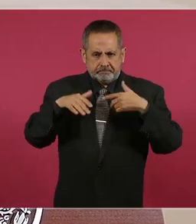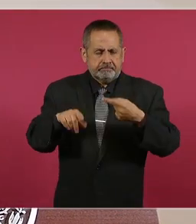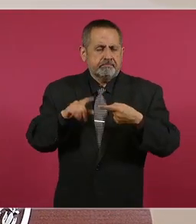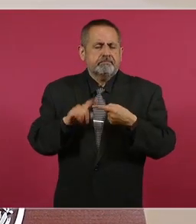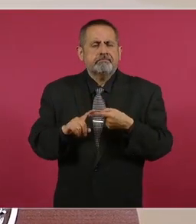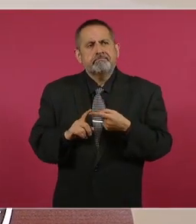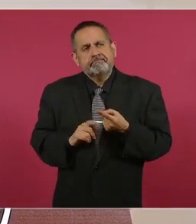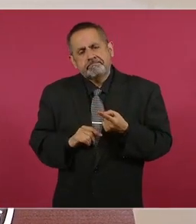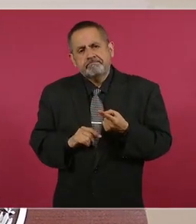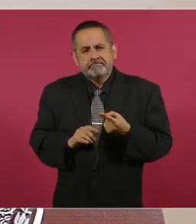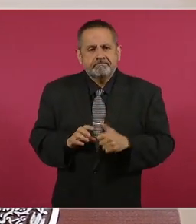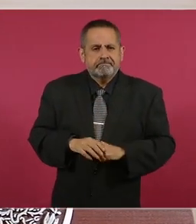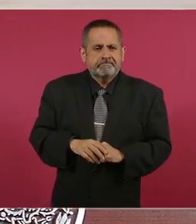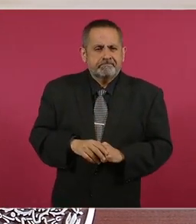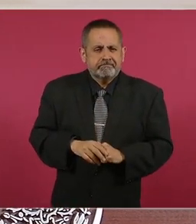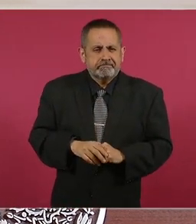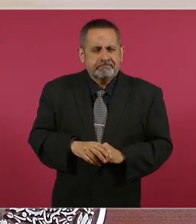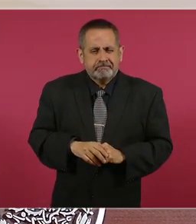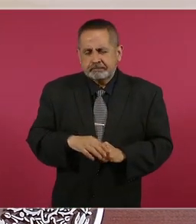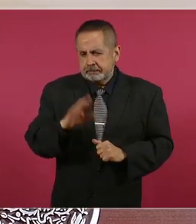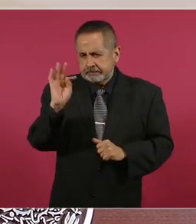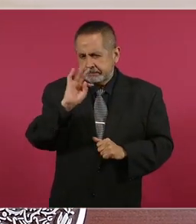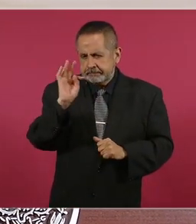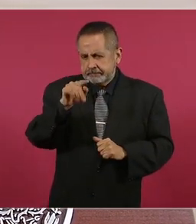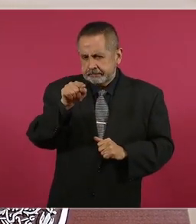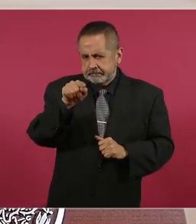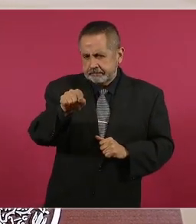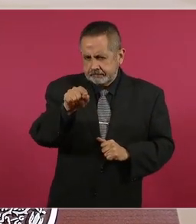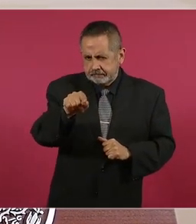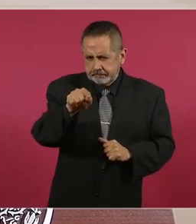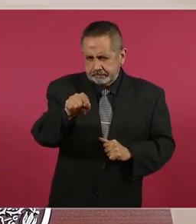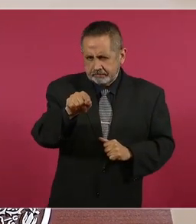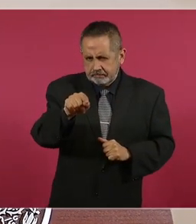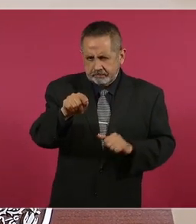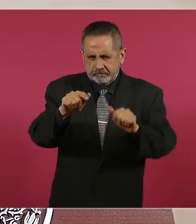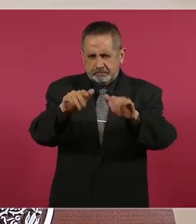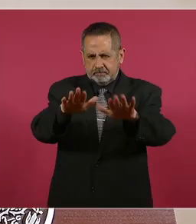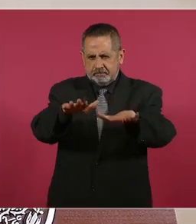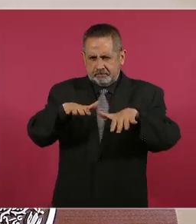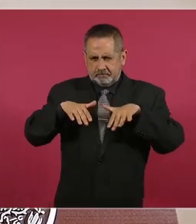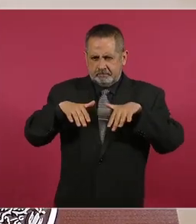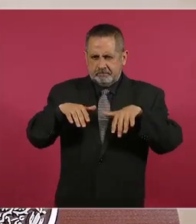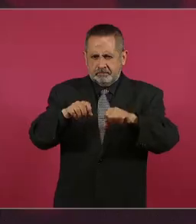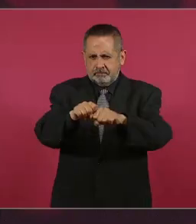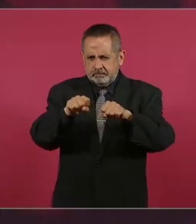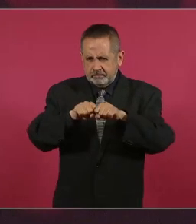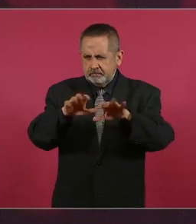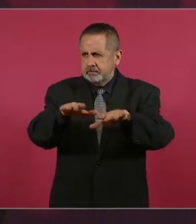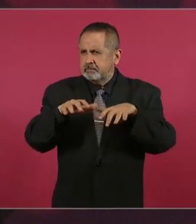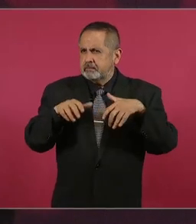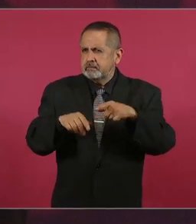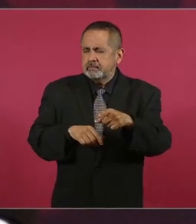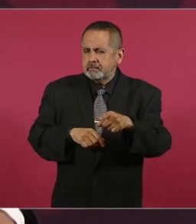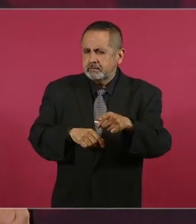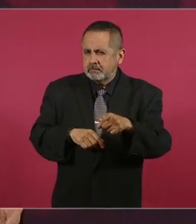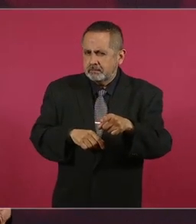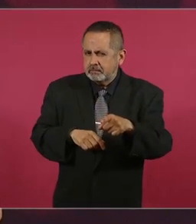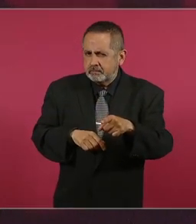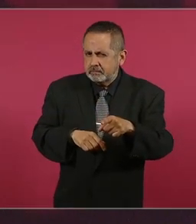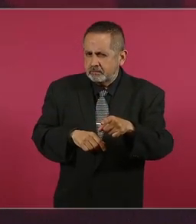es posible que se trate de un auditorio que está